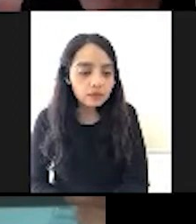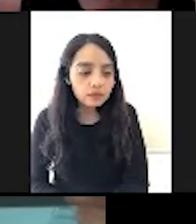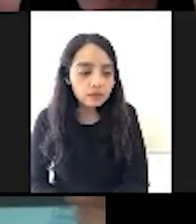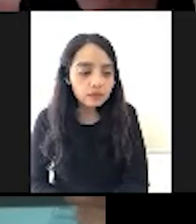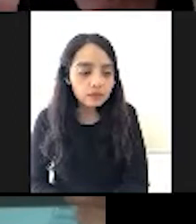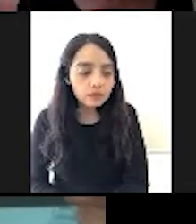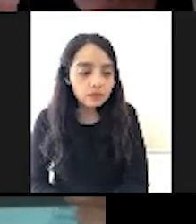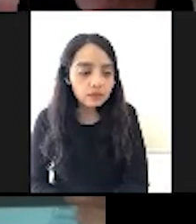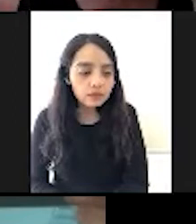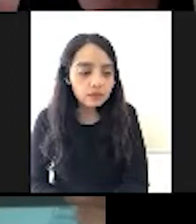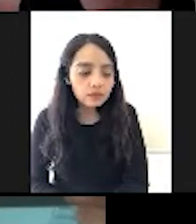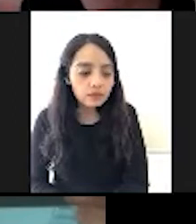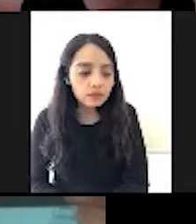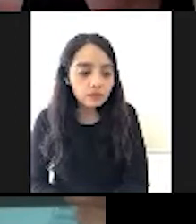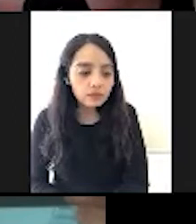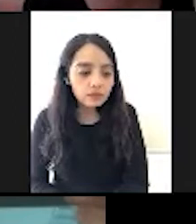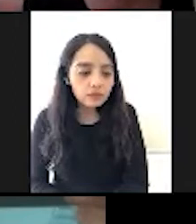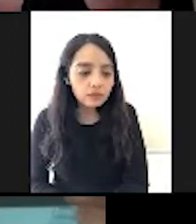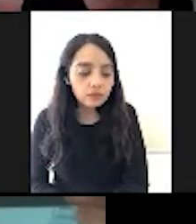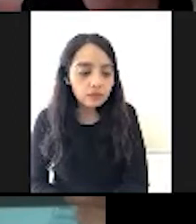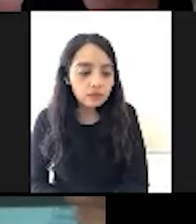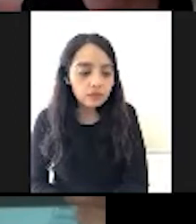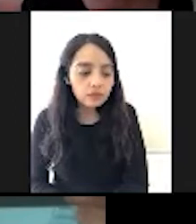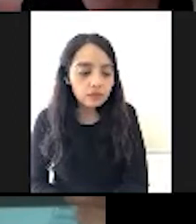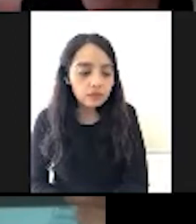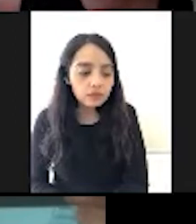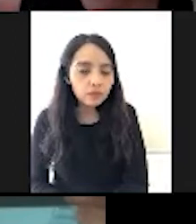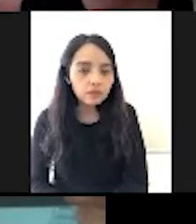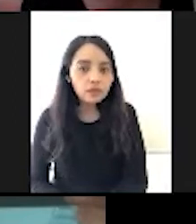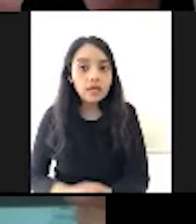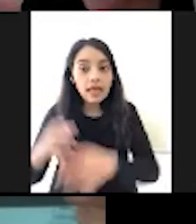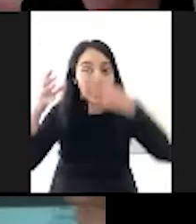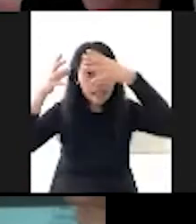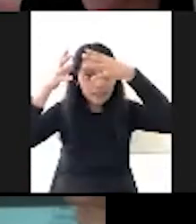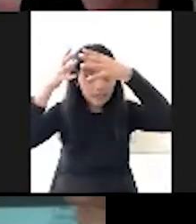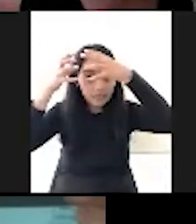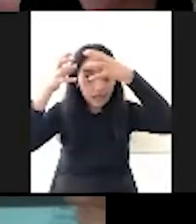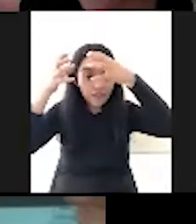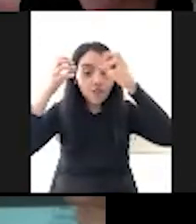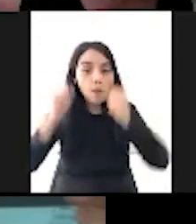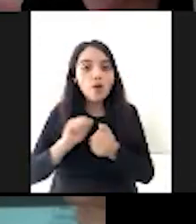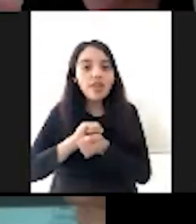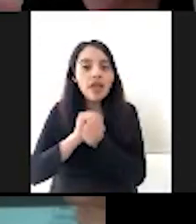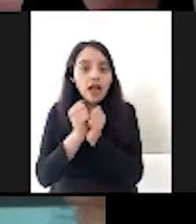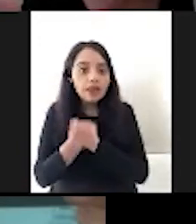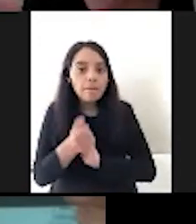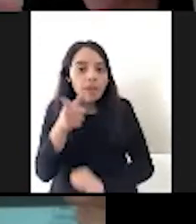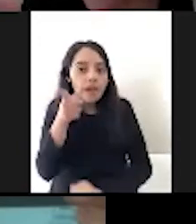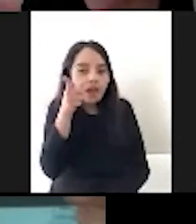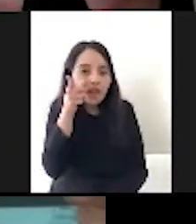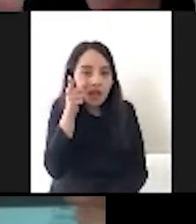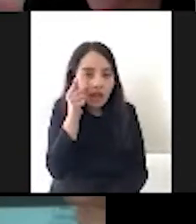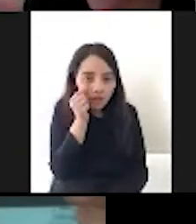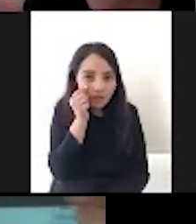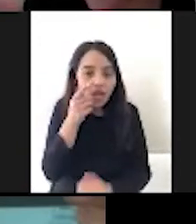del entrenamiento. El cerebro es capaz de adaptarse a la pérdida de visión, destinando sus recursos al procesamiento de la información visual